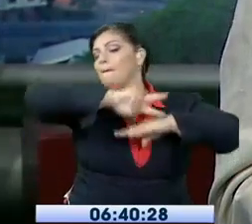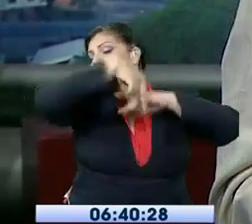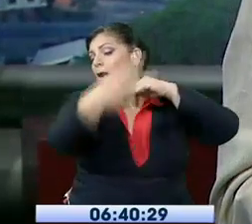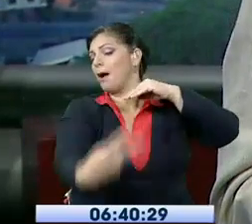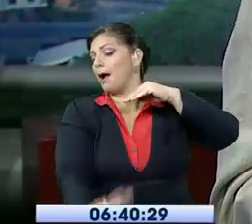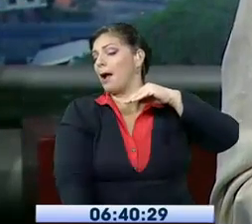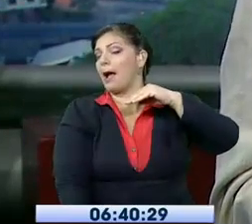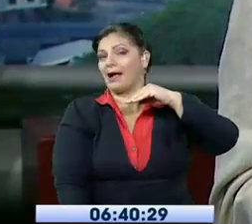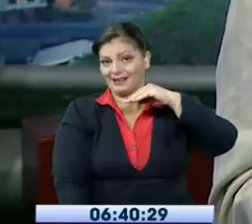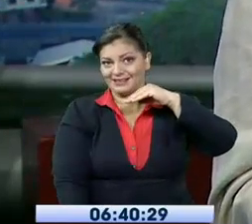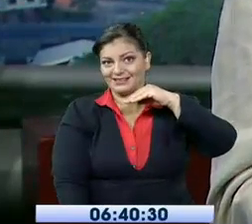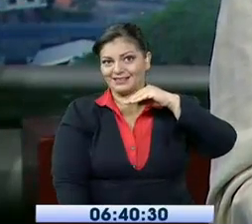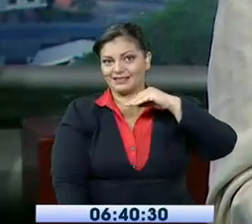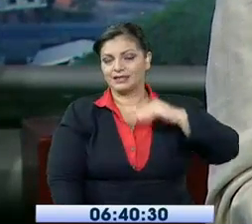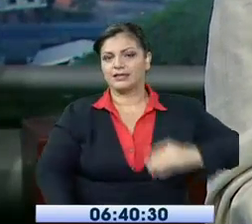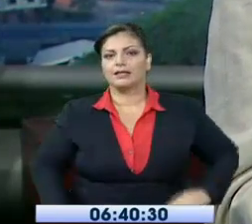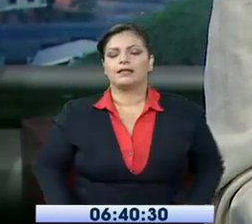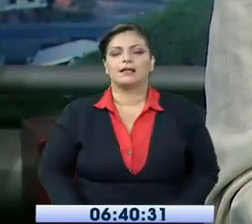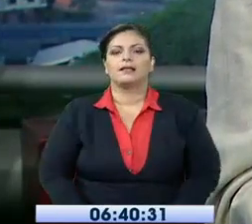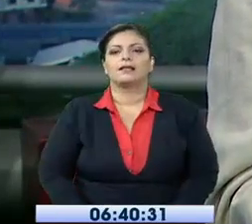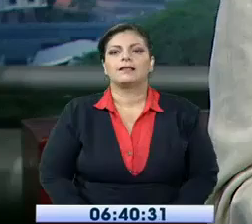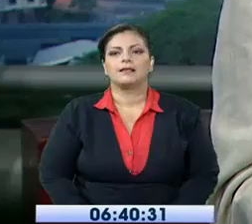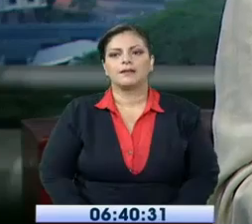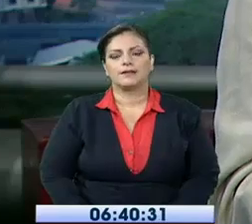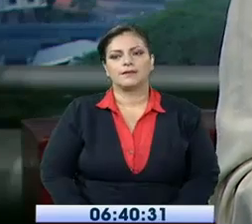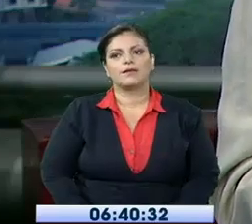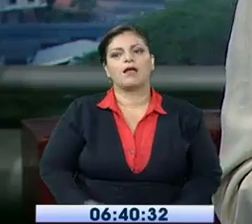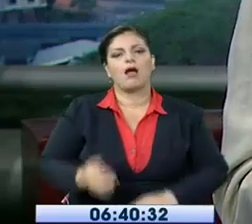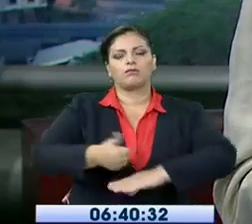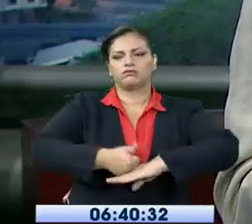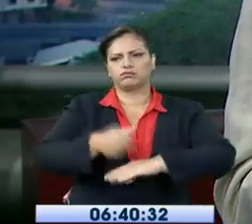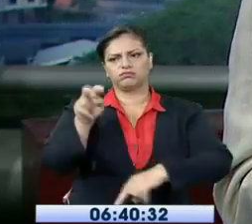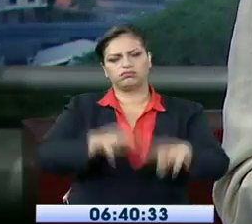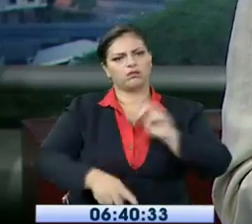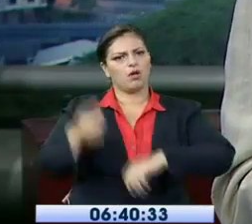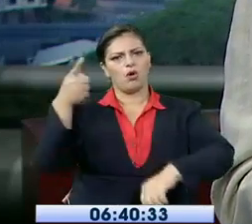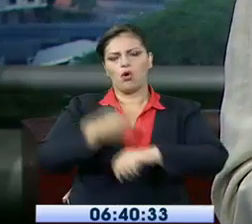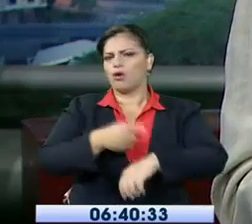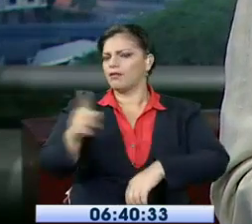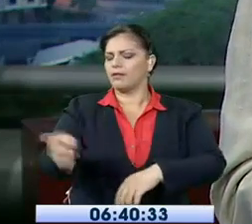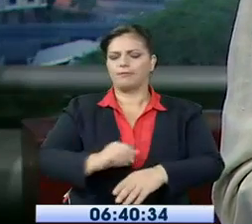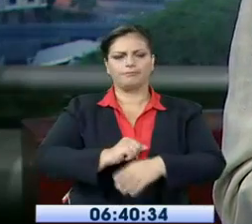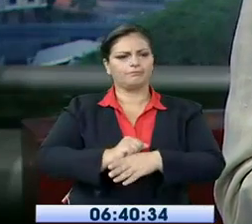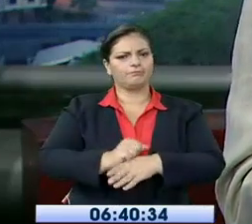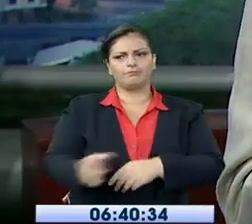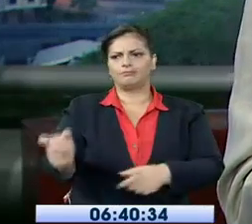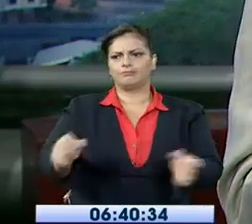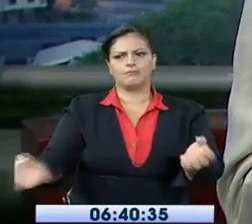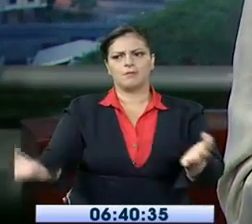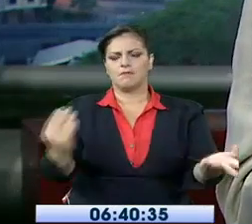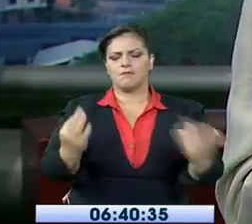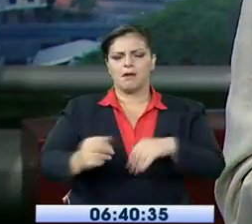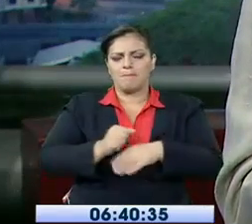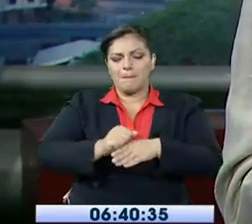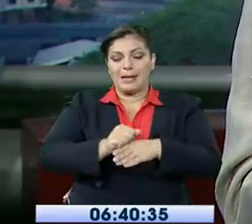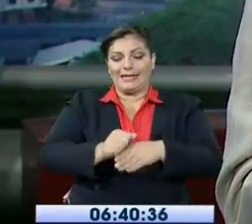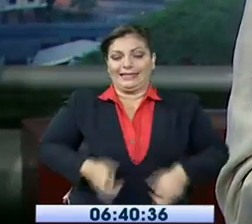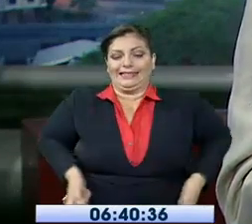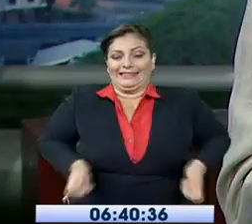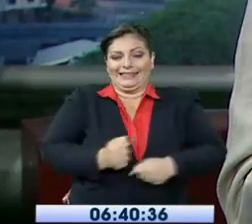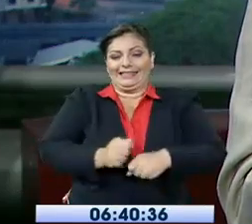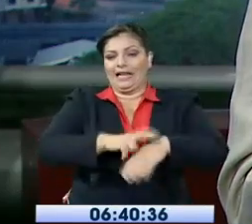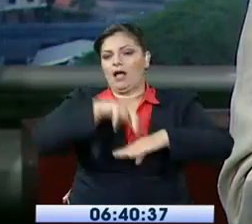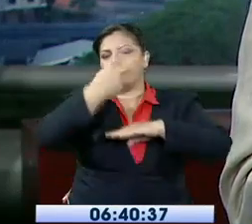cuando realizaba esta actividad. Mientras tanto, en la audiencia de flagrancia se dispuso orden de prisión preventiva en contra